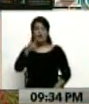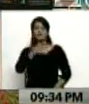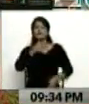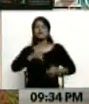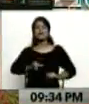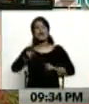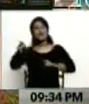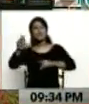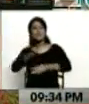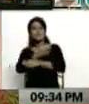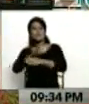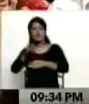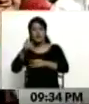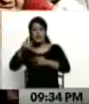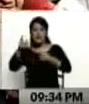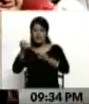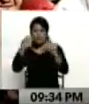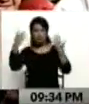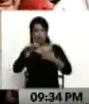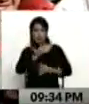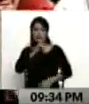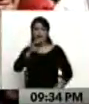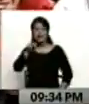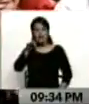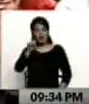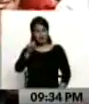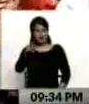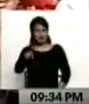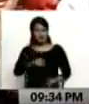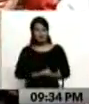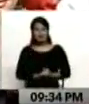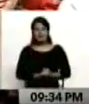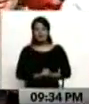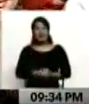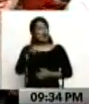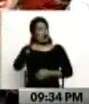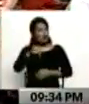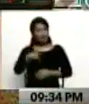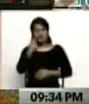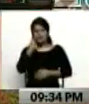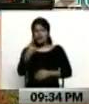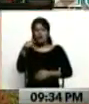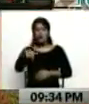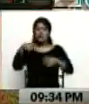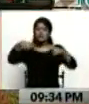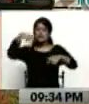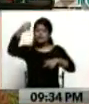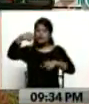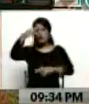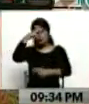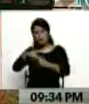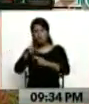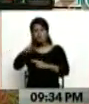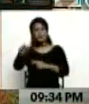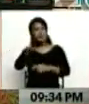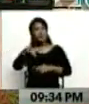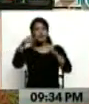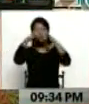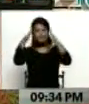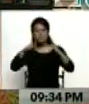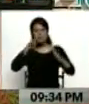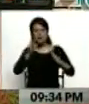perdomo presente eneas perdomo hoy Estaba viendo una una un homenaje que tú y mi com le